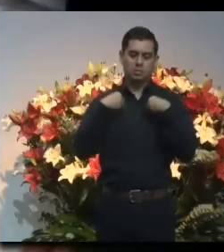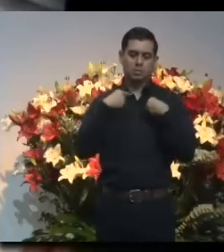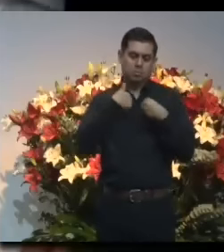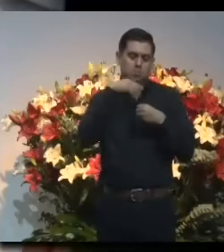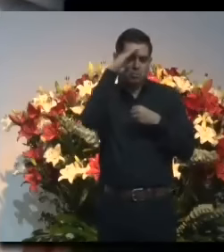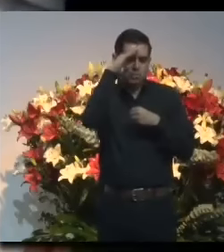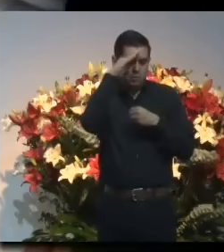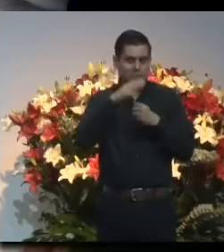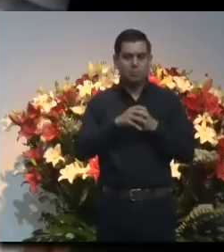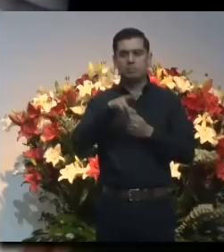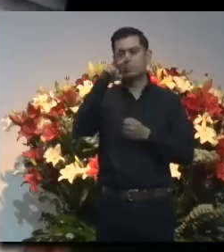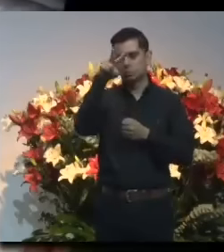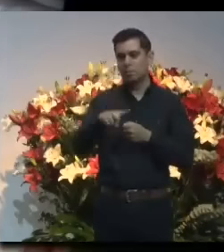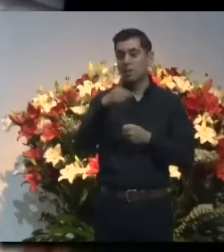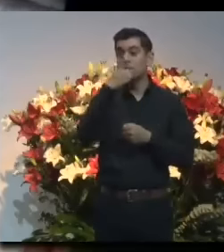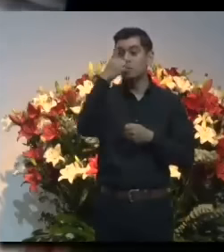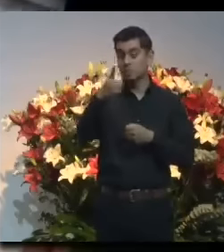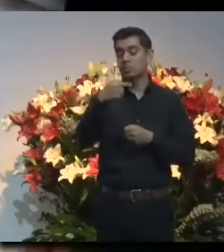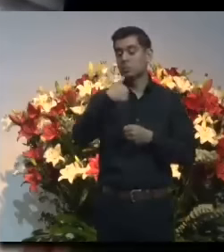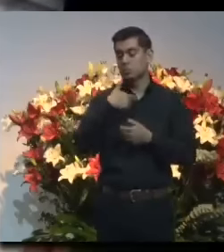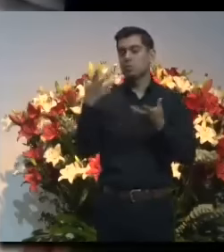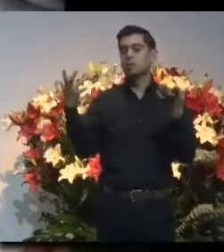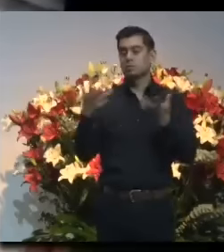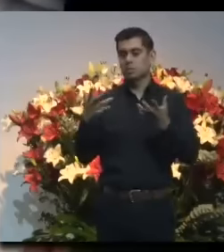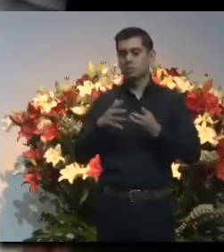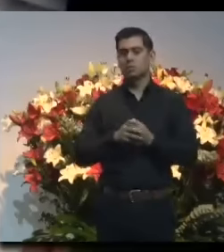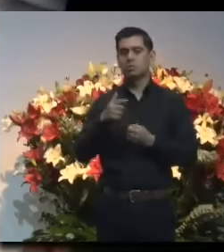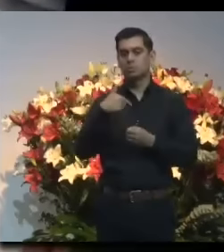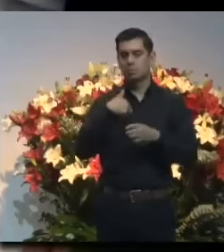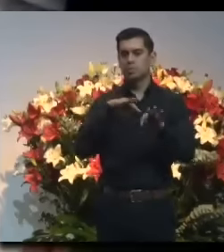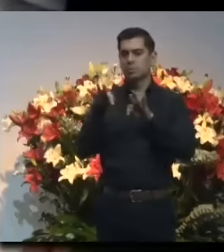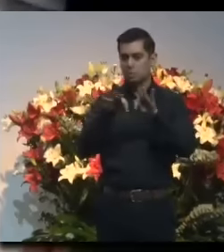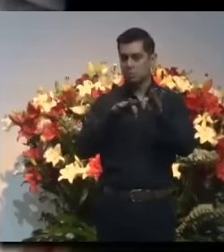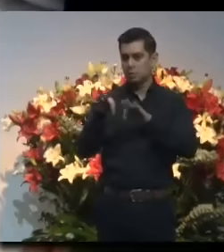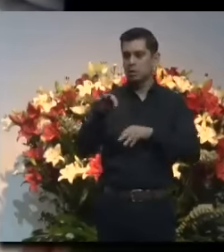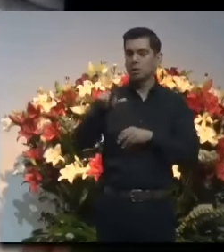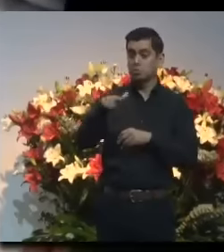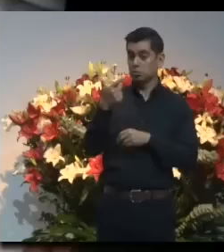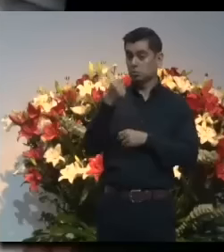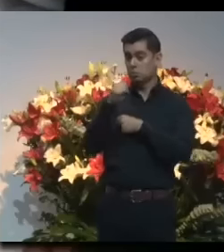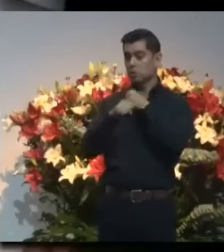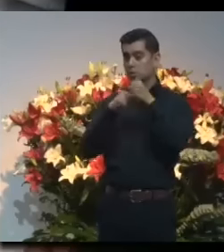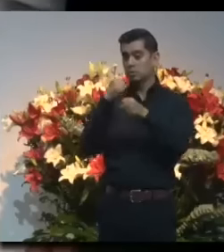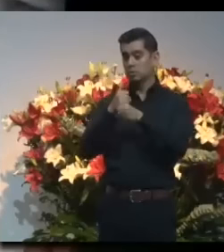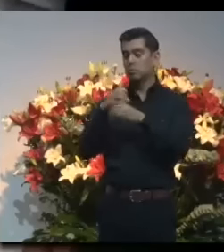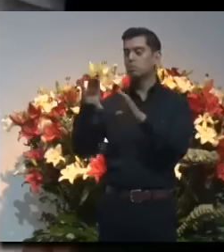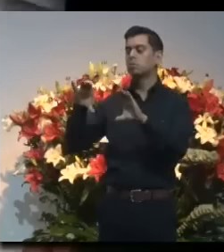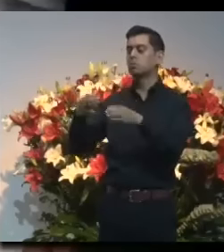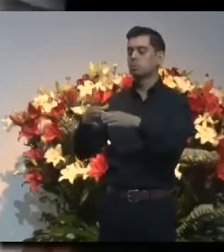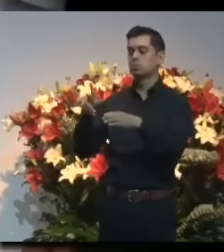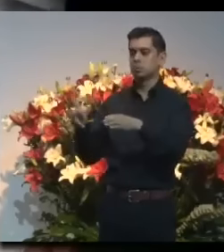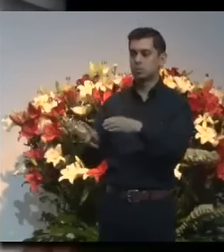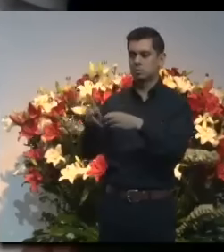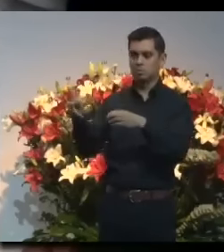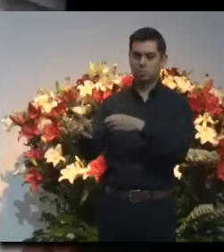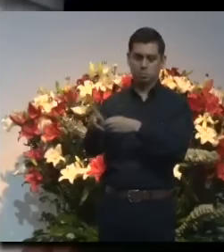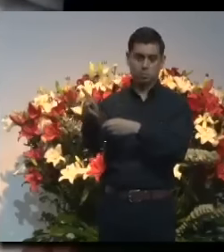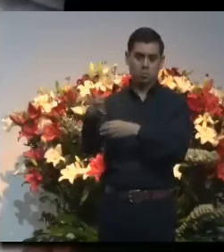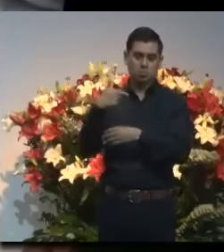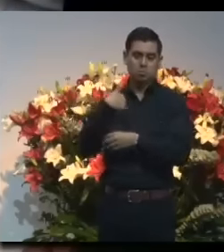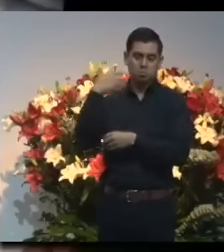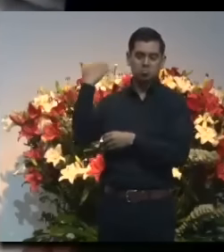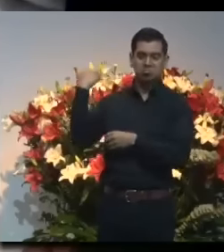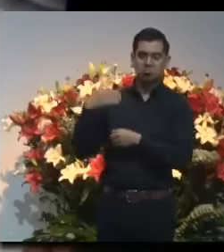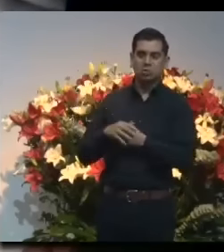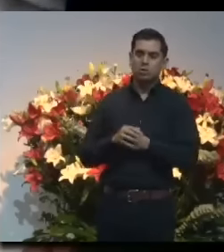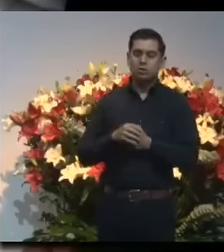lo que dice y con lo que hace. Yo a los 12 años empecé a trabajar en mi pueblo, en las comunidades más pobres y más marginadas,